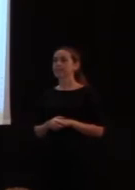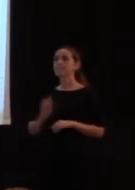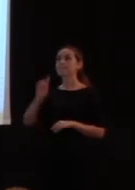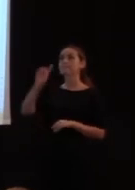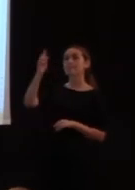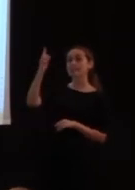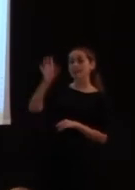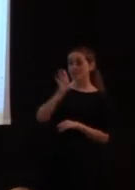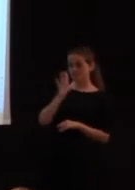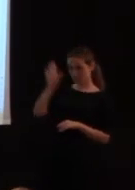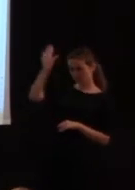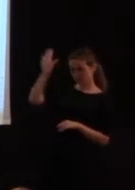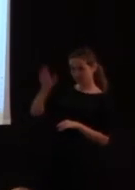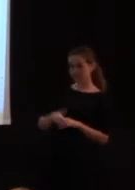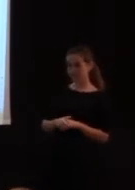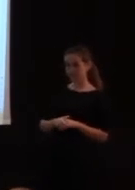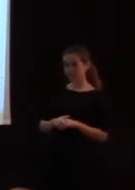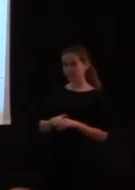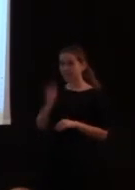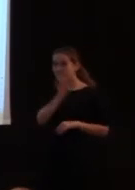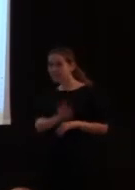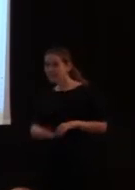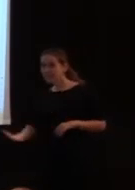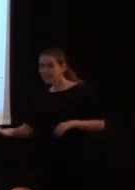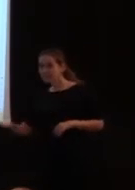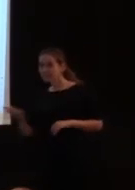primaria, educación infantil,